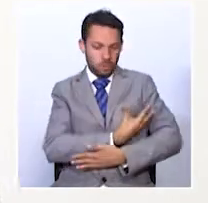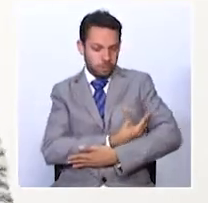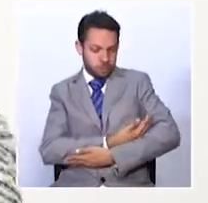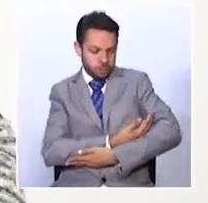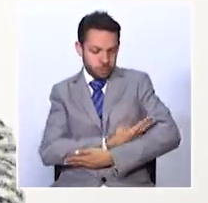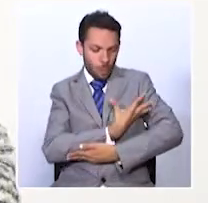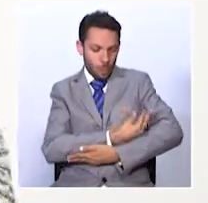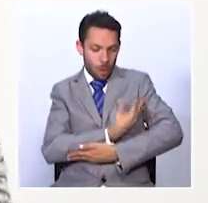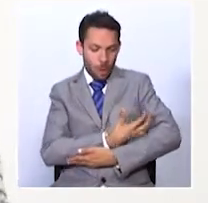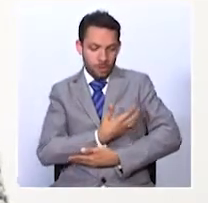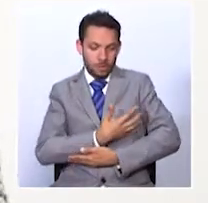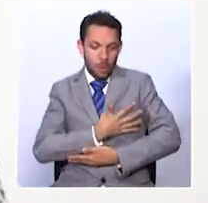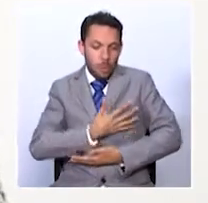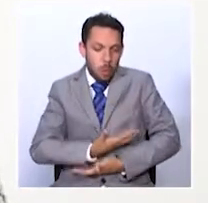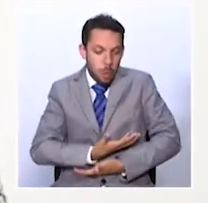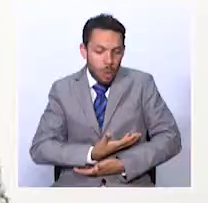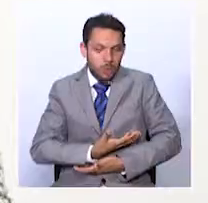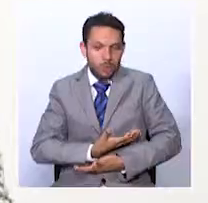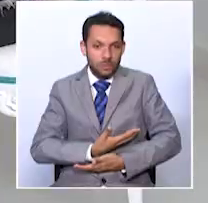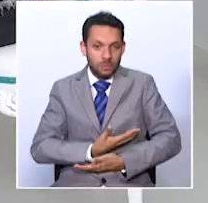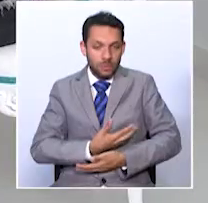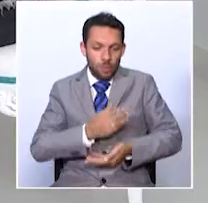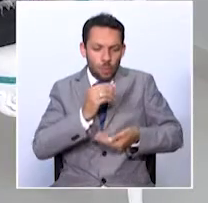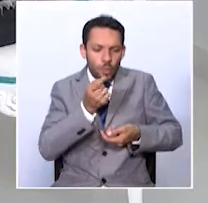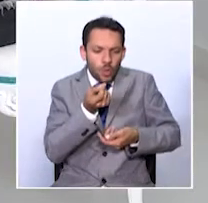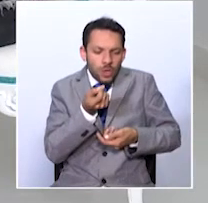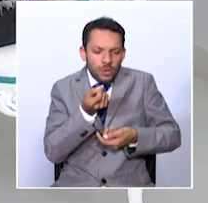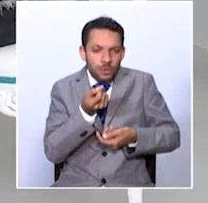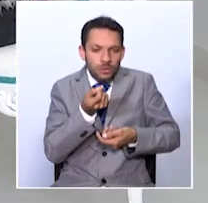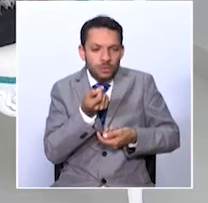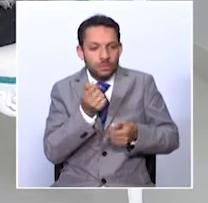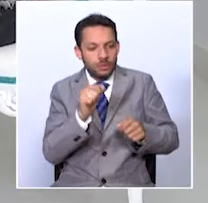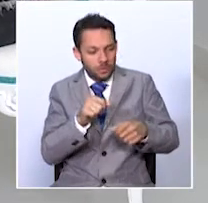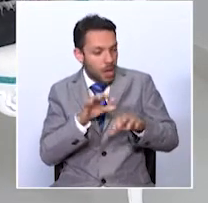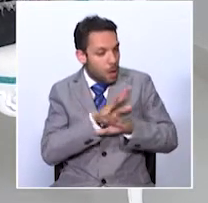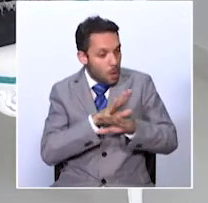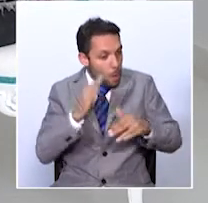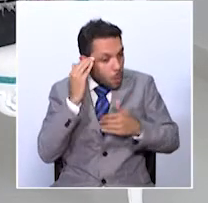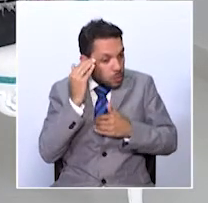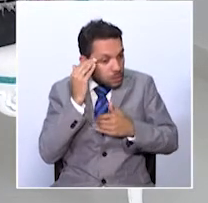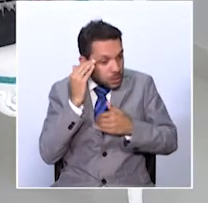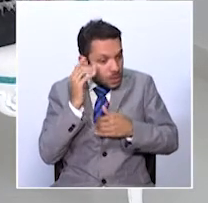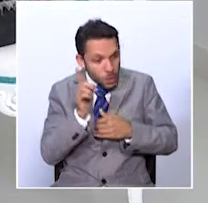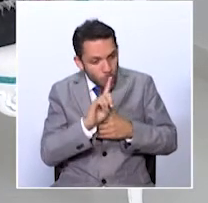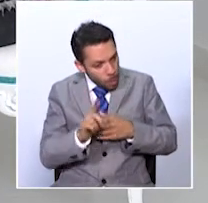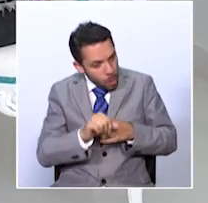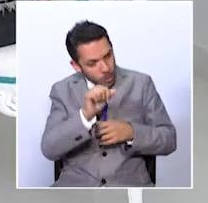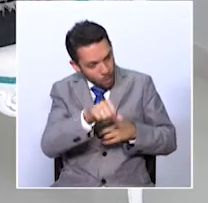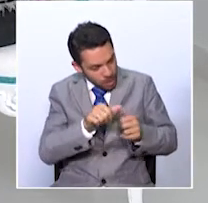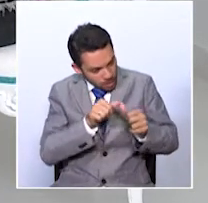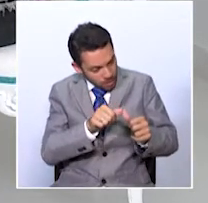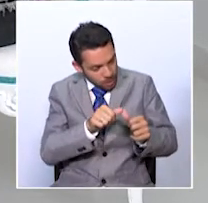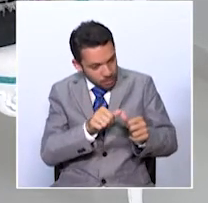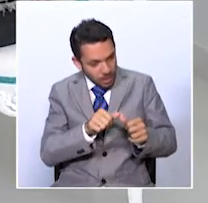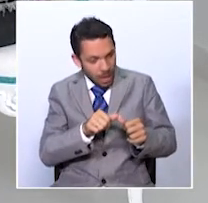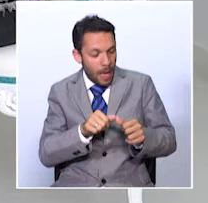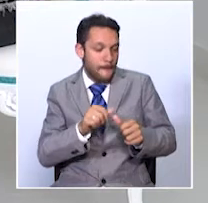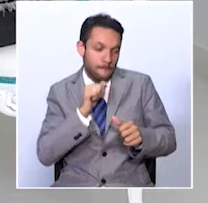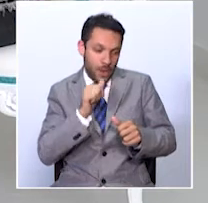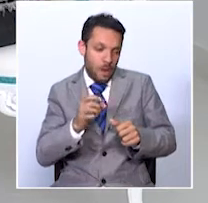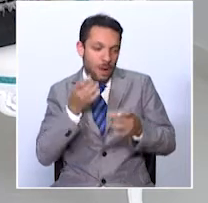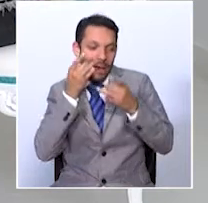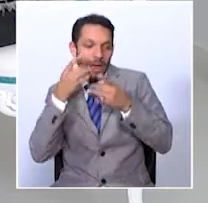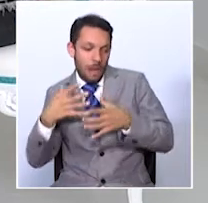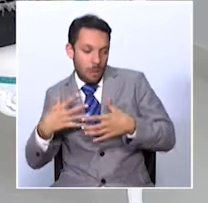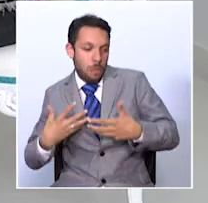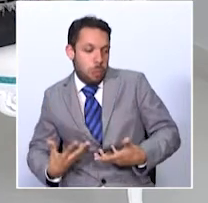un poquito, pero es un poquito, entonces uno tiene que hacerle conciencia a la persona. No es lo mismo